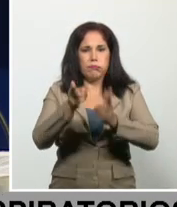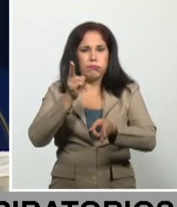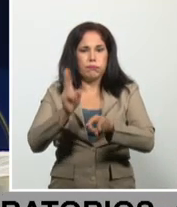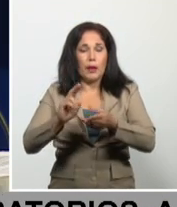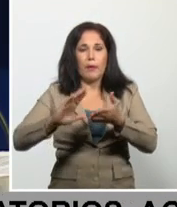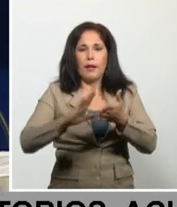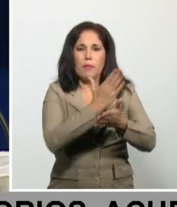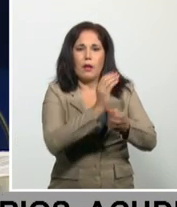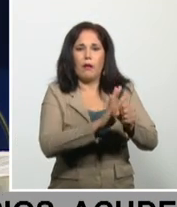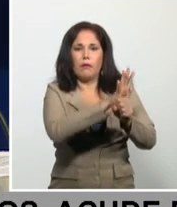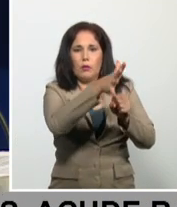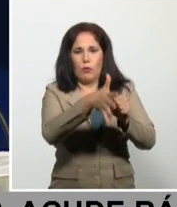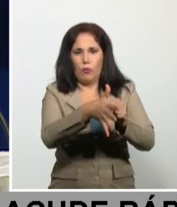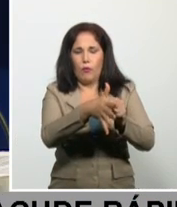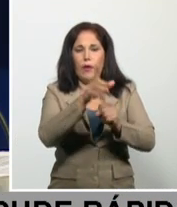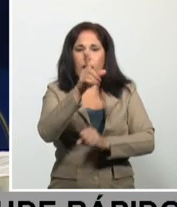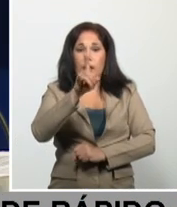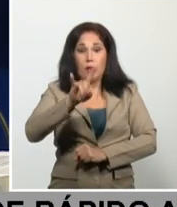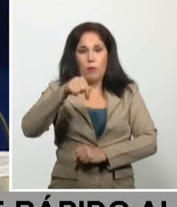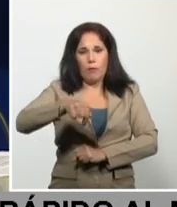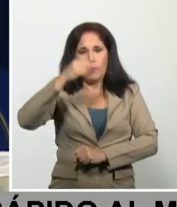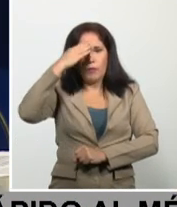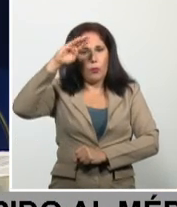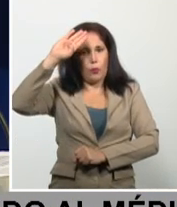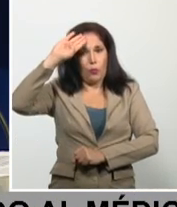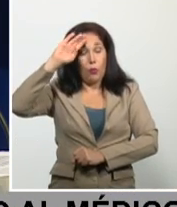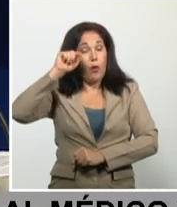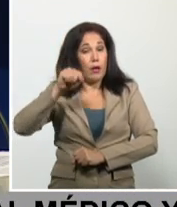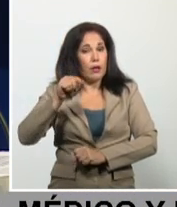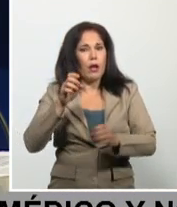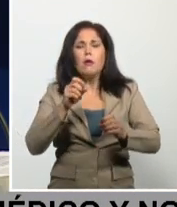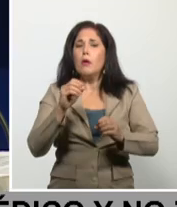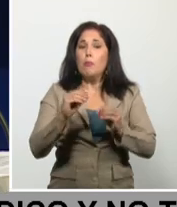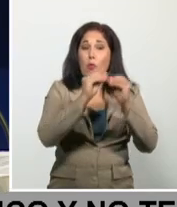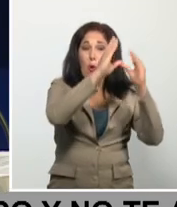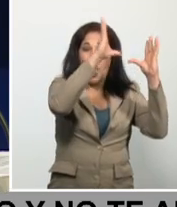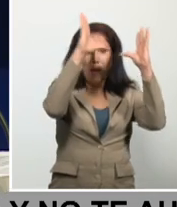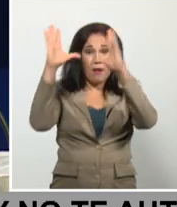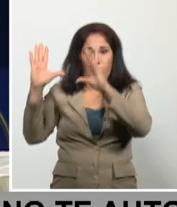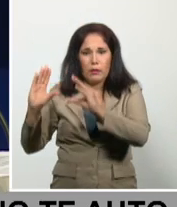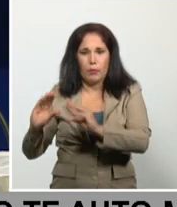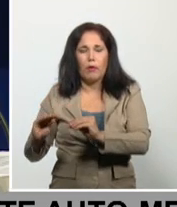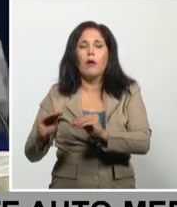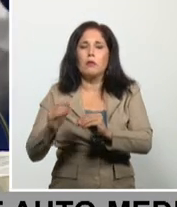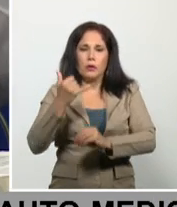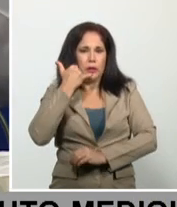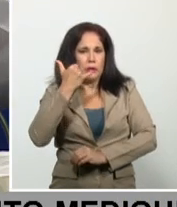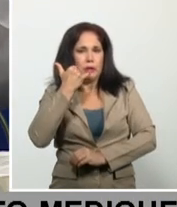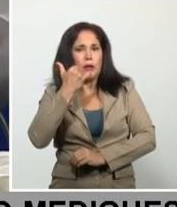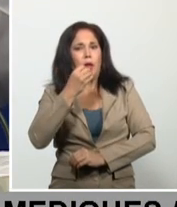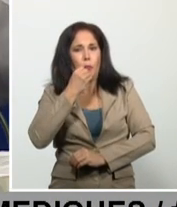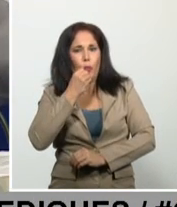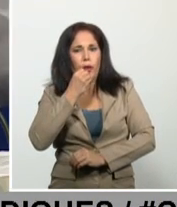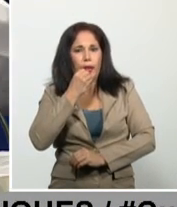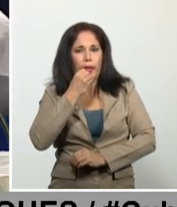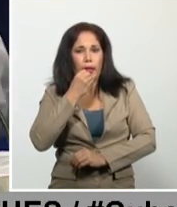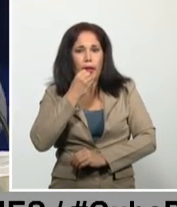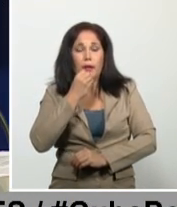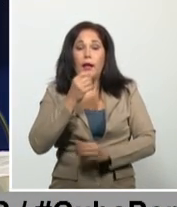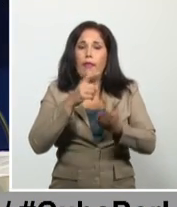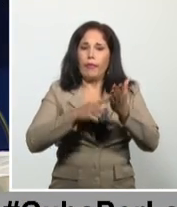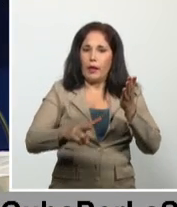combatir el COVID-19 en Cuba, que funciona las 24 horas del día. Las direcciones